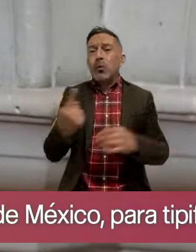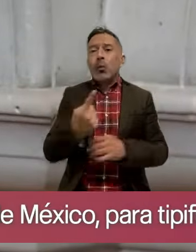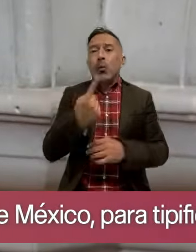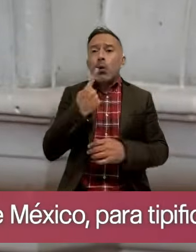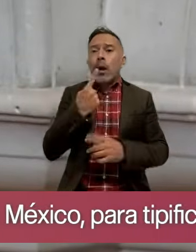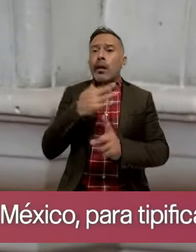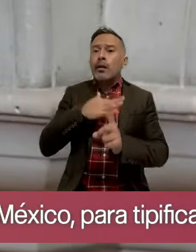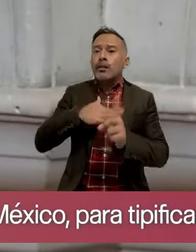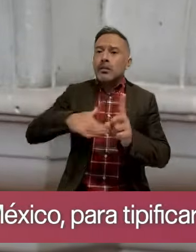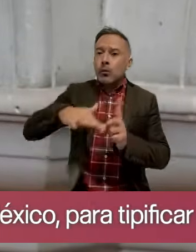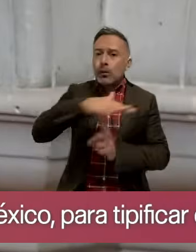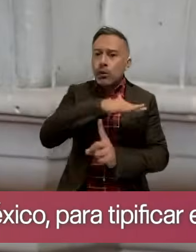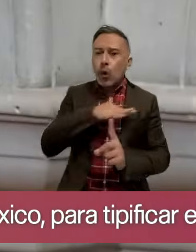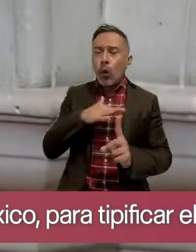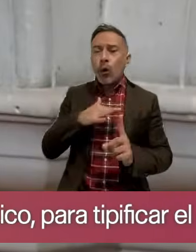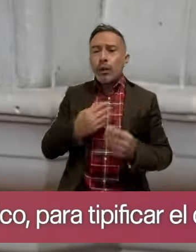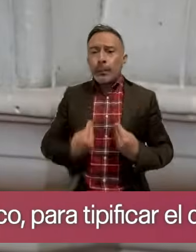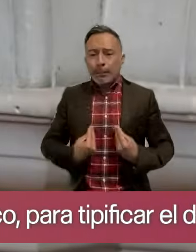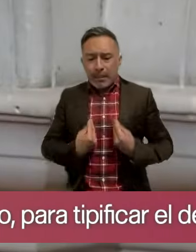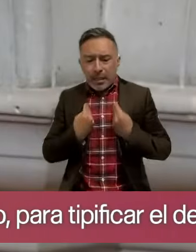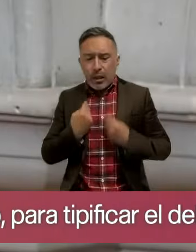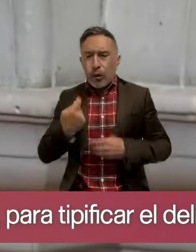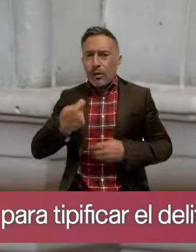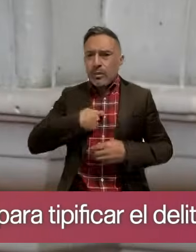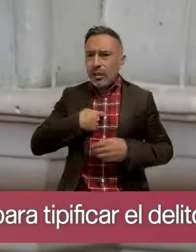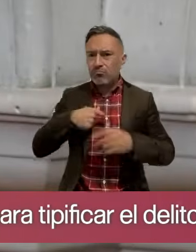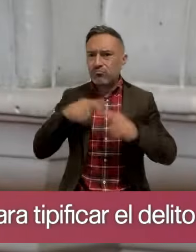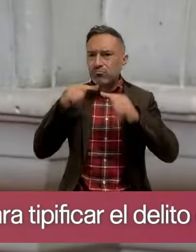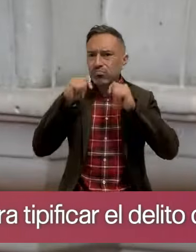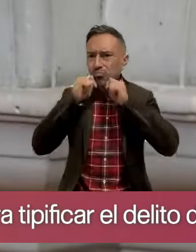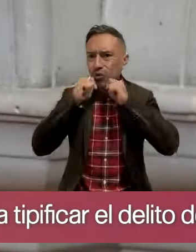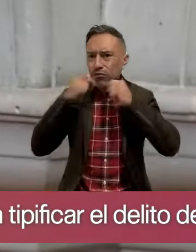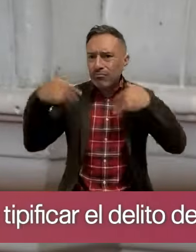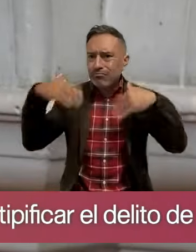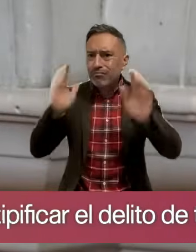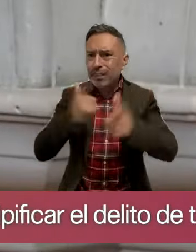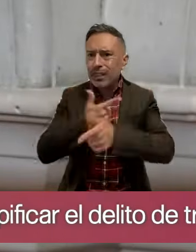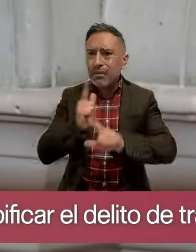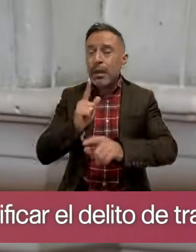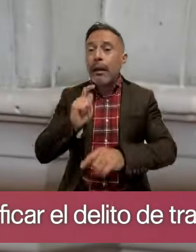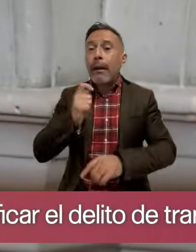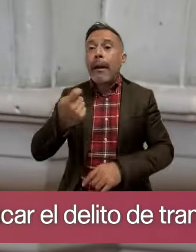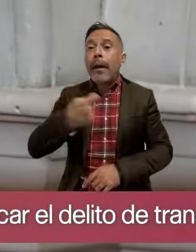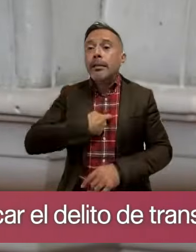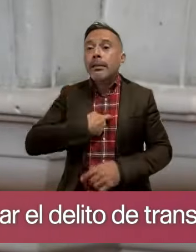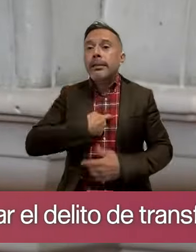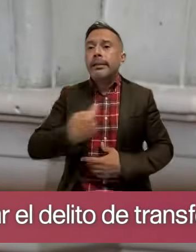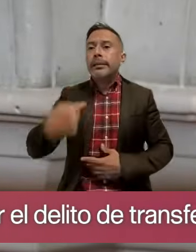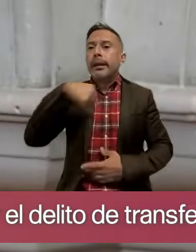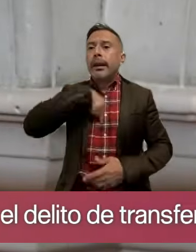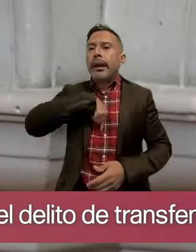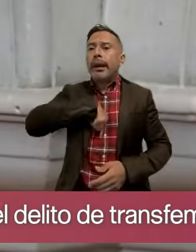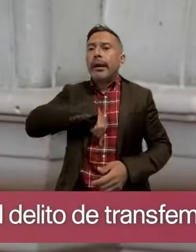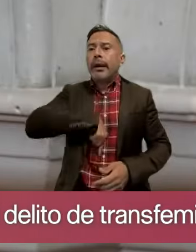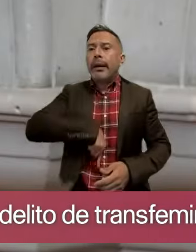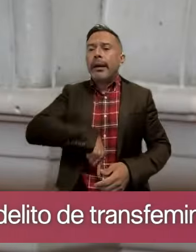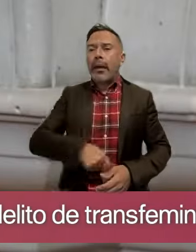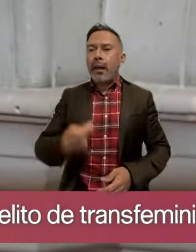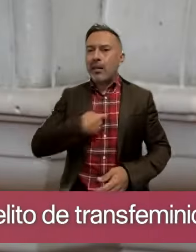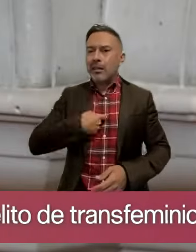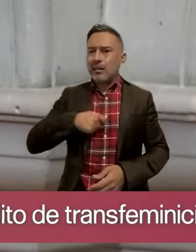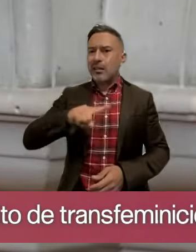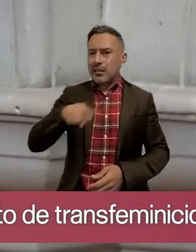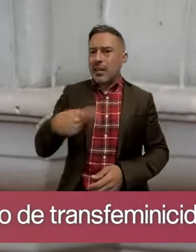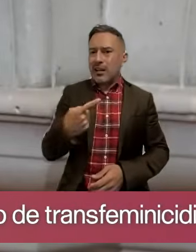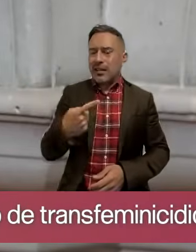o identidad. Esa dignidad está grabada en lo más profundo del ser y deber ser, defendida